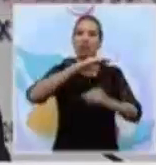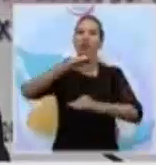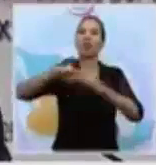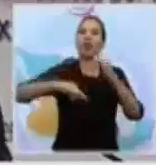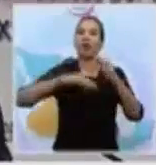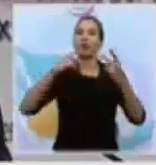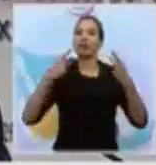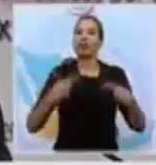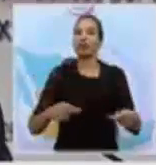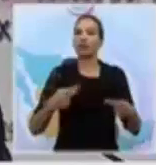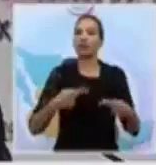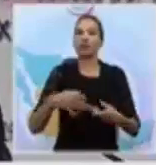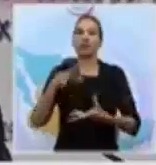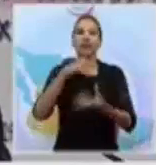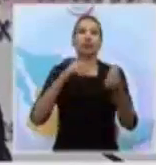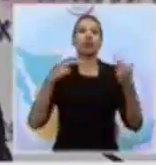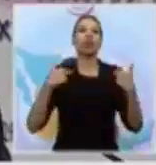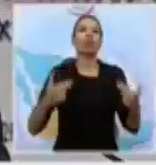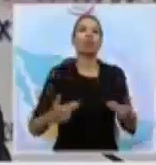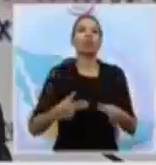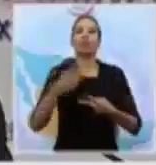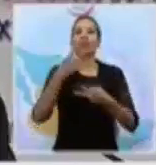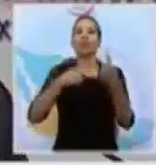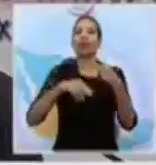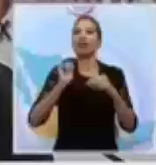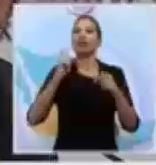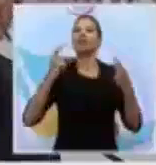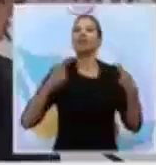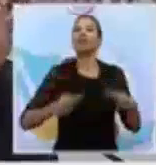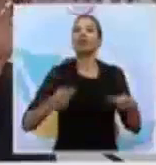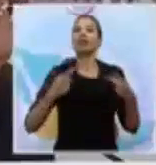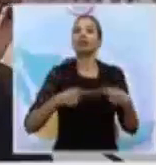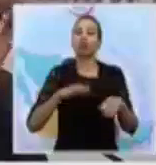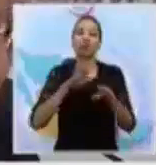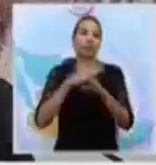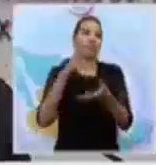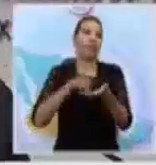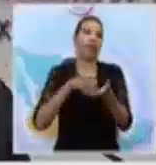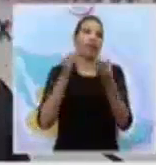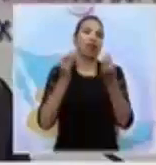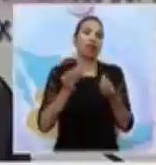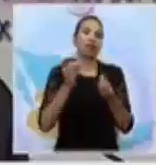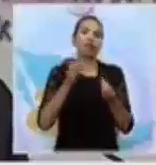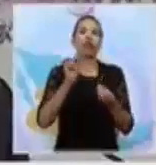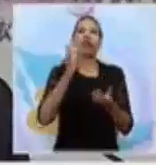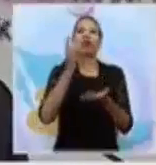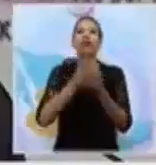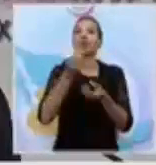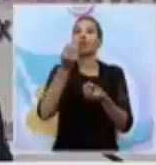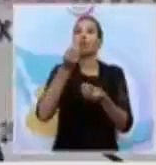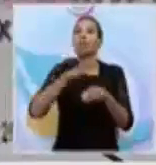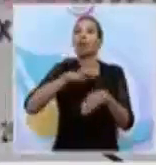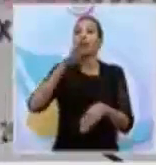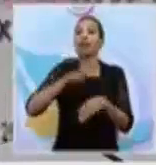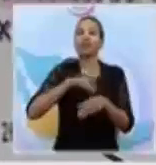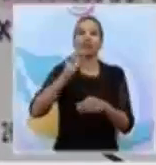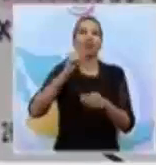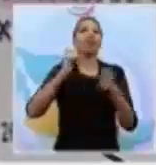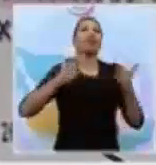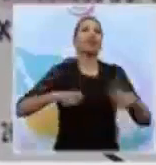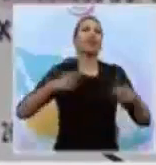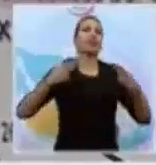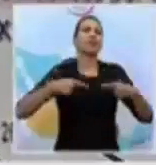todas, la riqueza humana concebida como la persona que es mucho, no la que tiene mucho. La riqueza humana